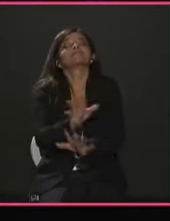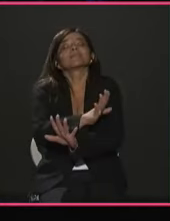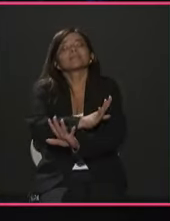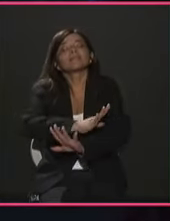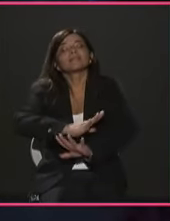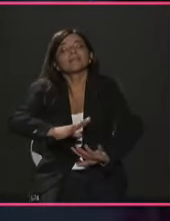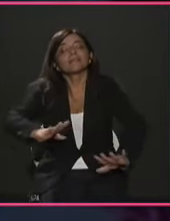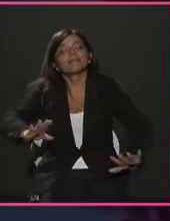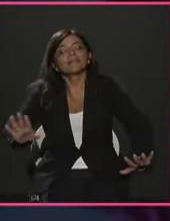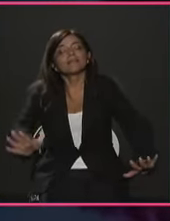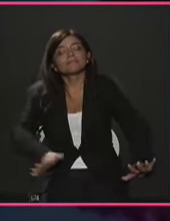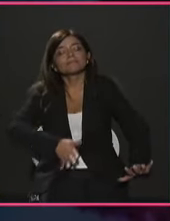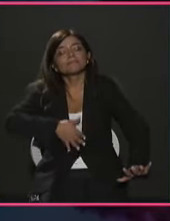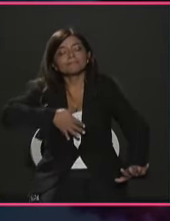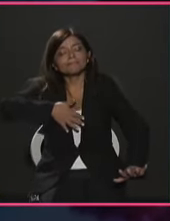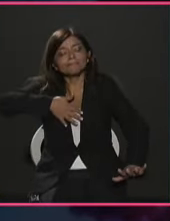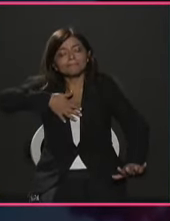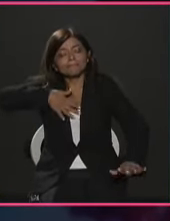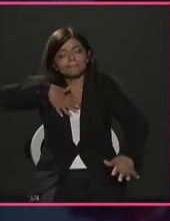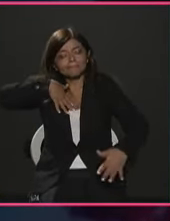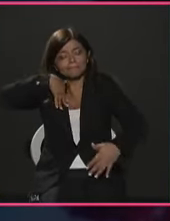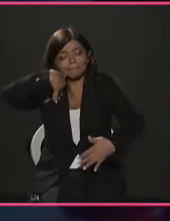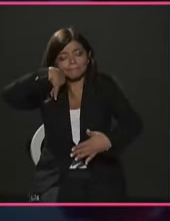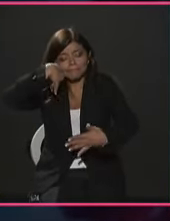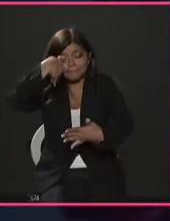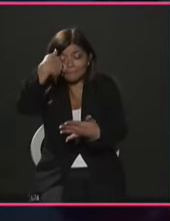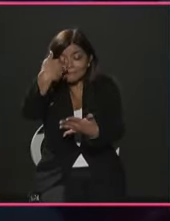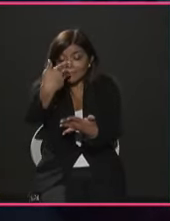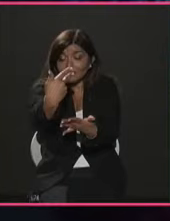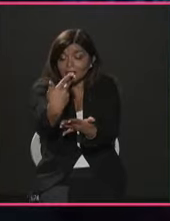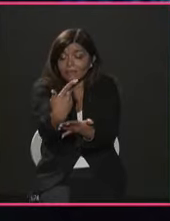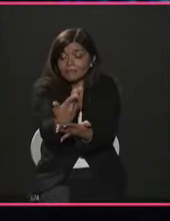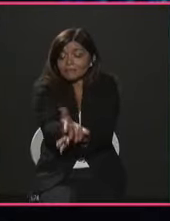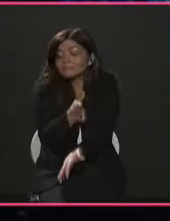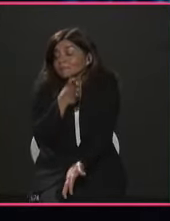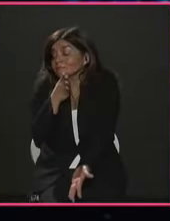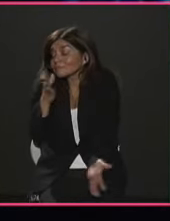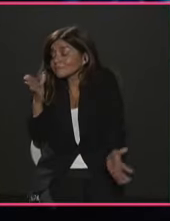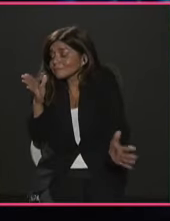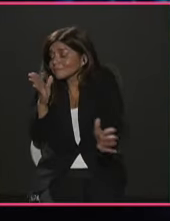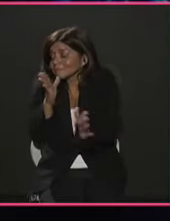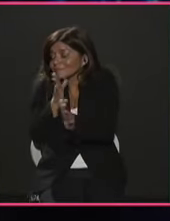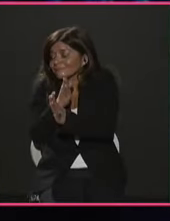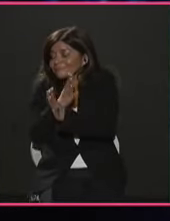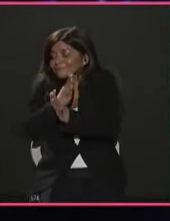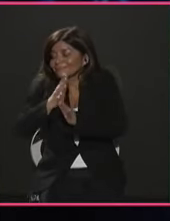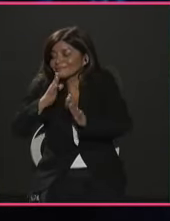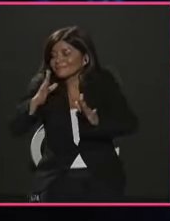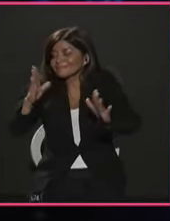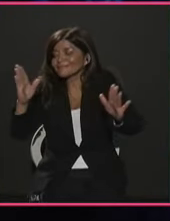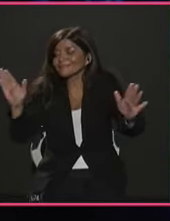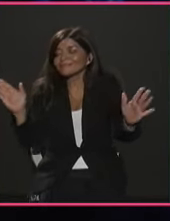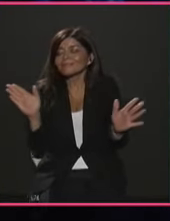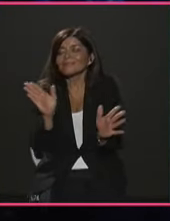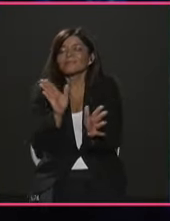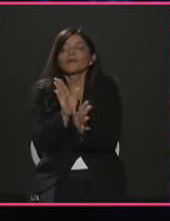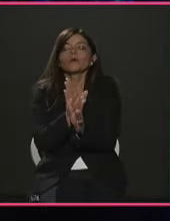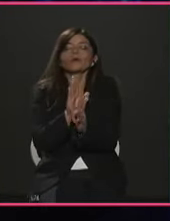pasados me caigo y no sé disimular me